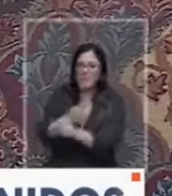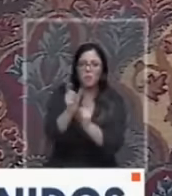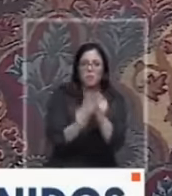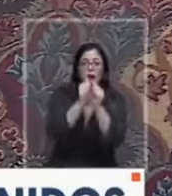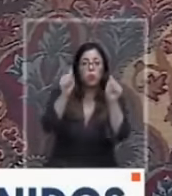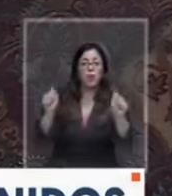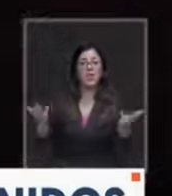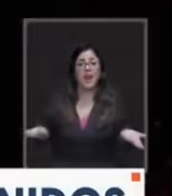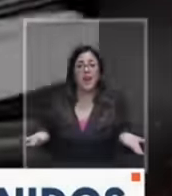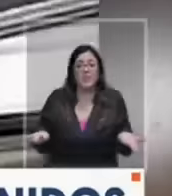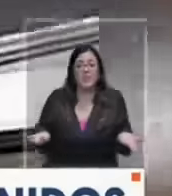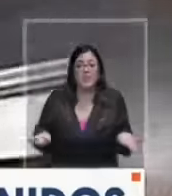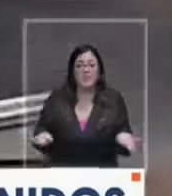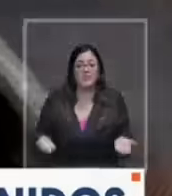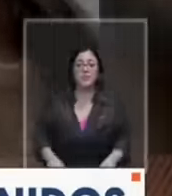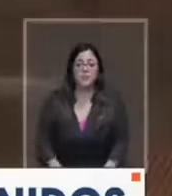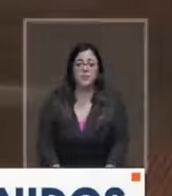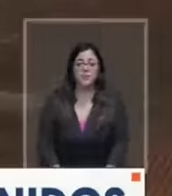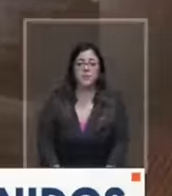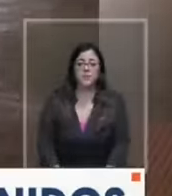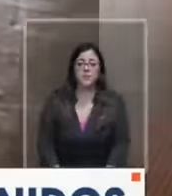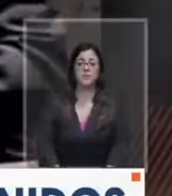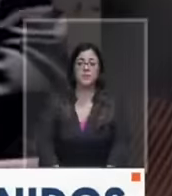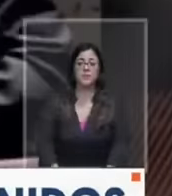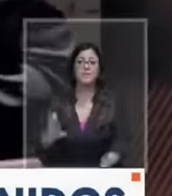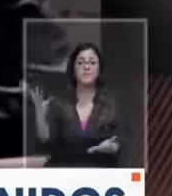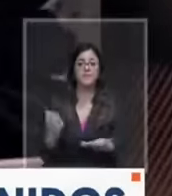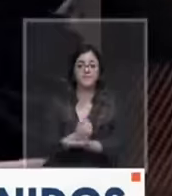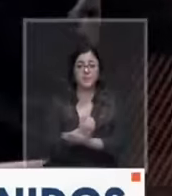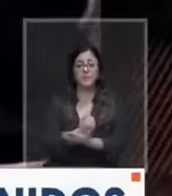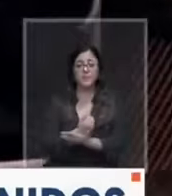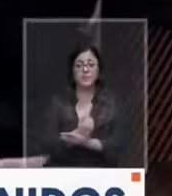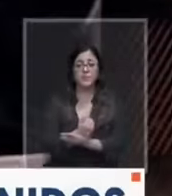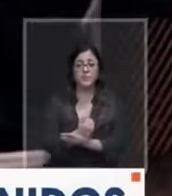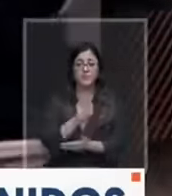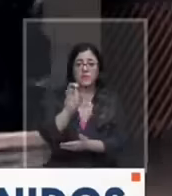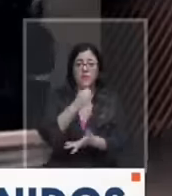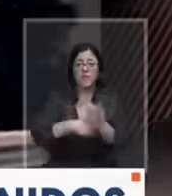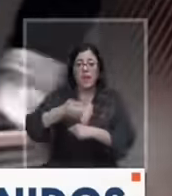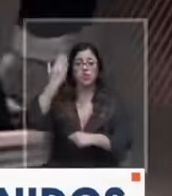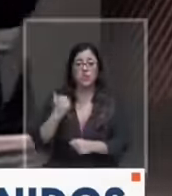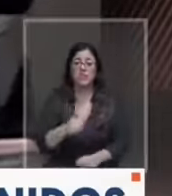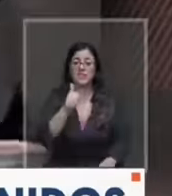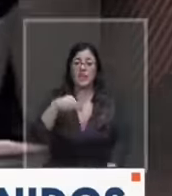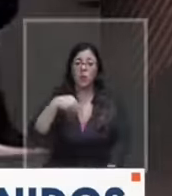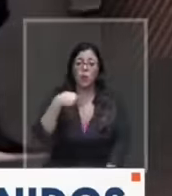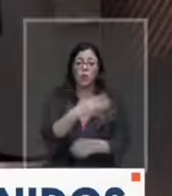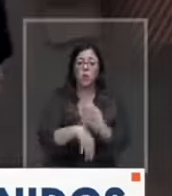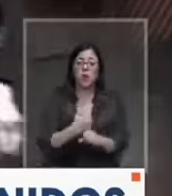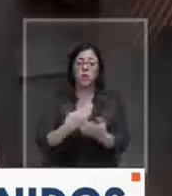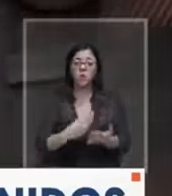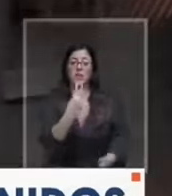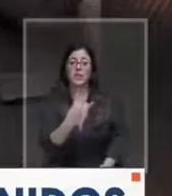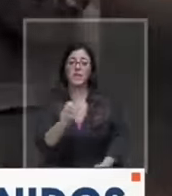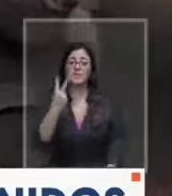mostrarle dónde estaba chile y se logró hace 20 años el 6 de junio de 2003 chile